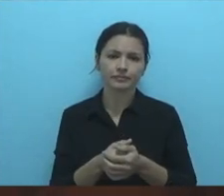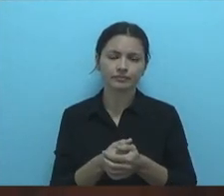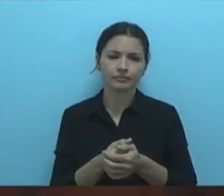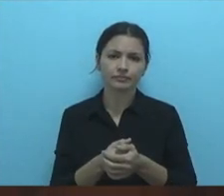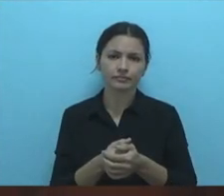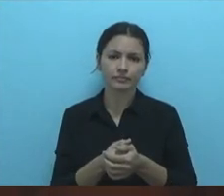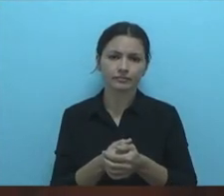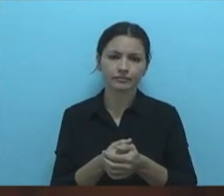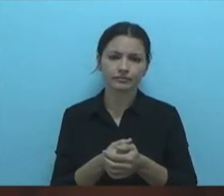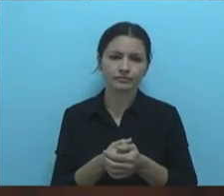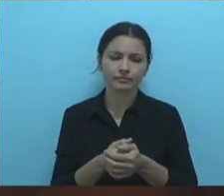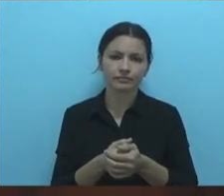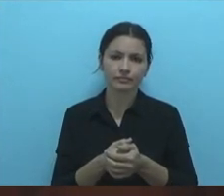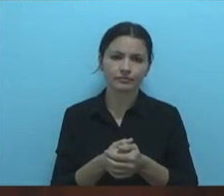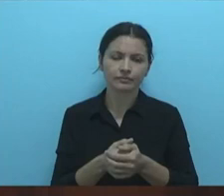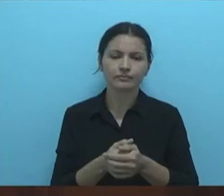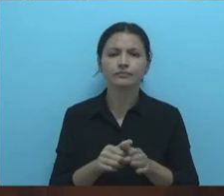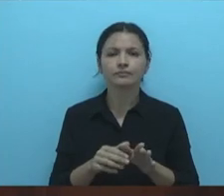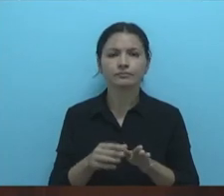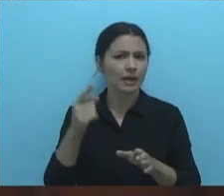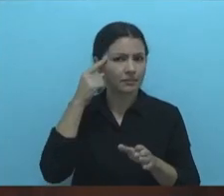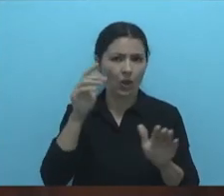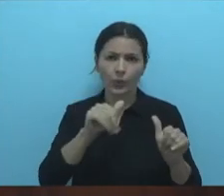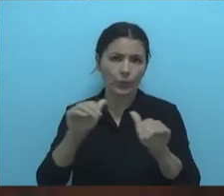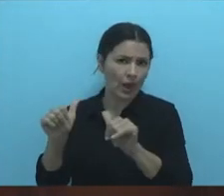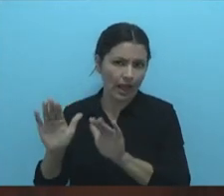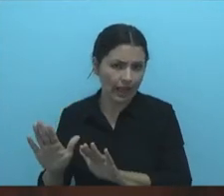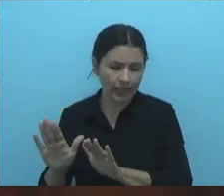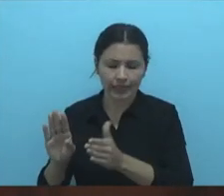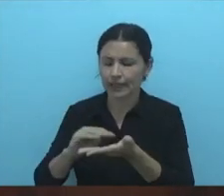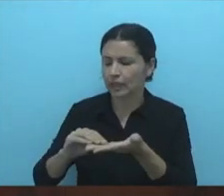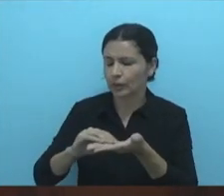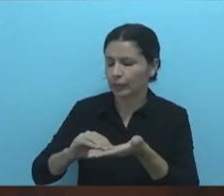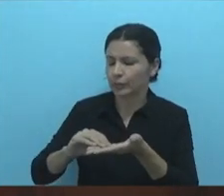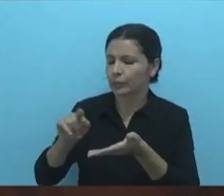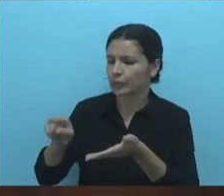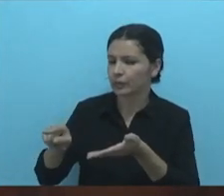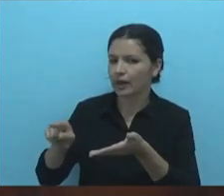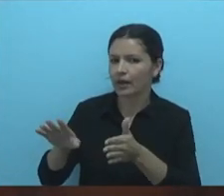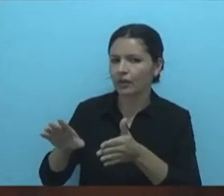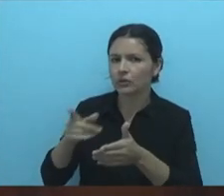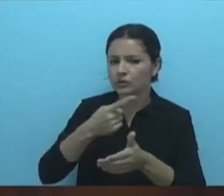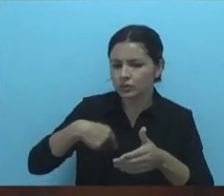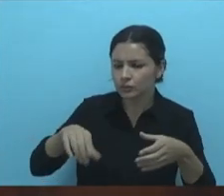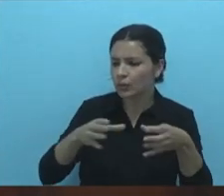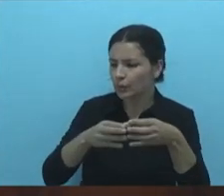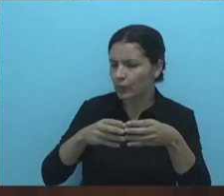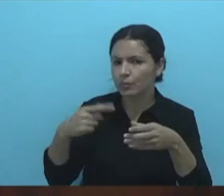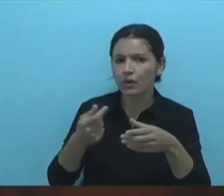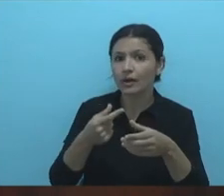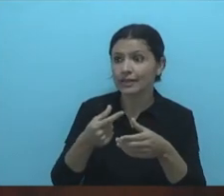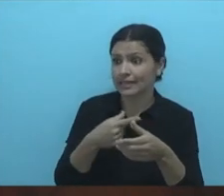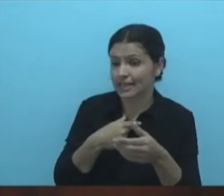apuntaba el diputado batía Pero además quiero dejar remarcado esto porque nuestro bloque tuvo la